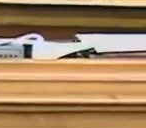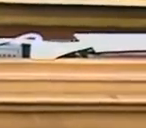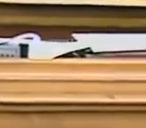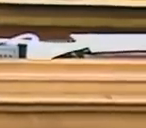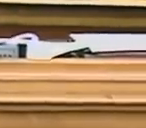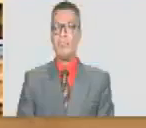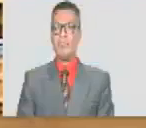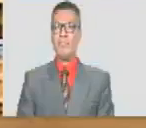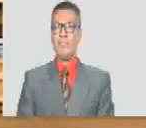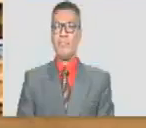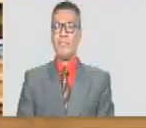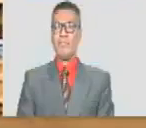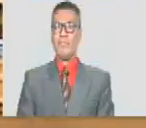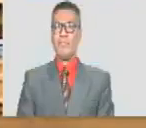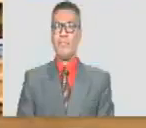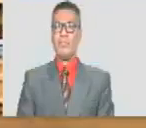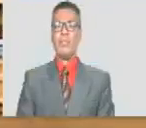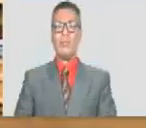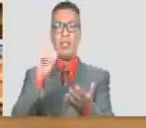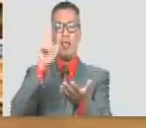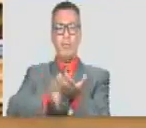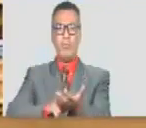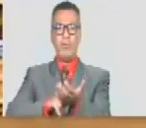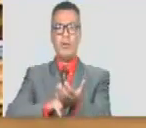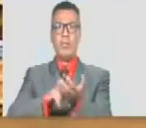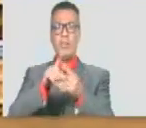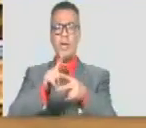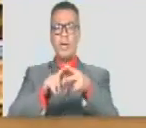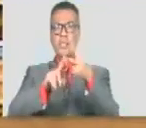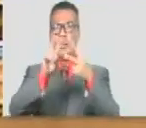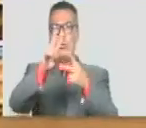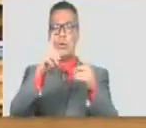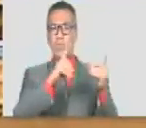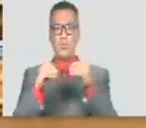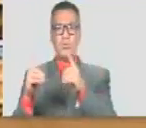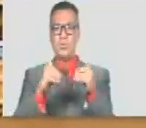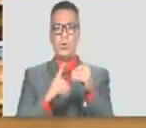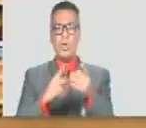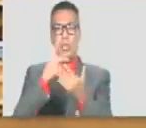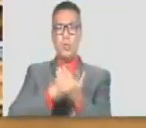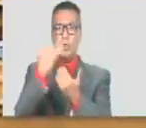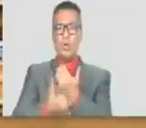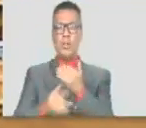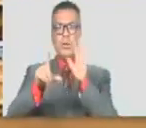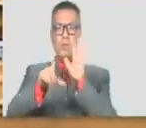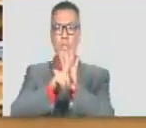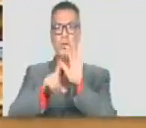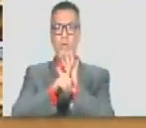los honorables diputados que estén de acuerdo con aprobar en segunda discusión el proyecto de